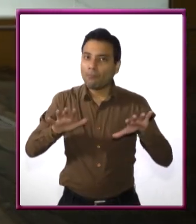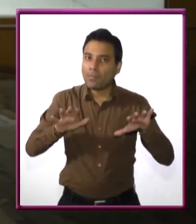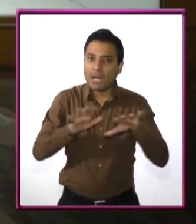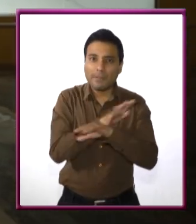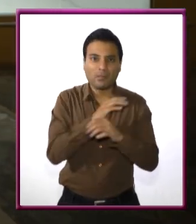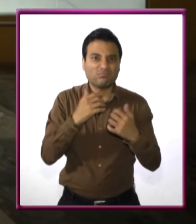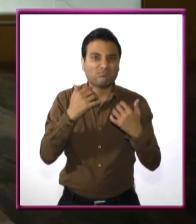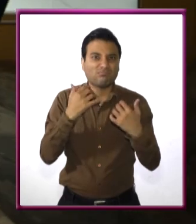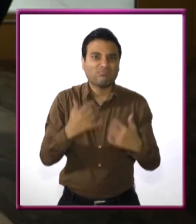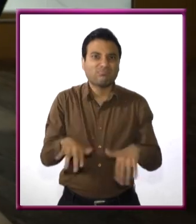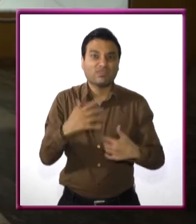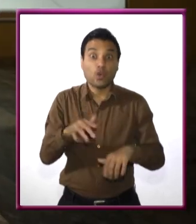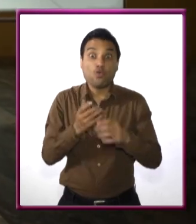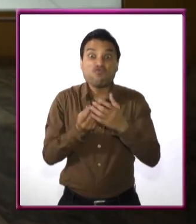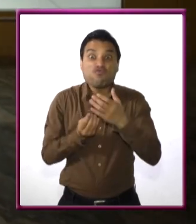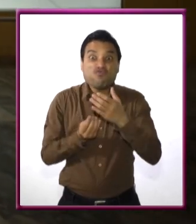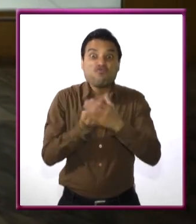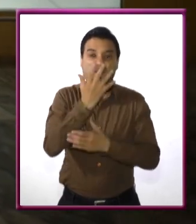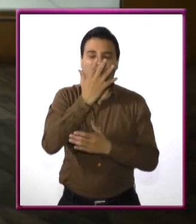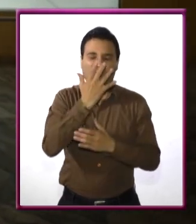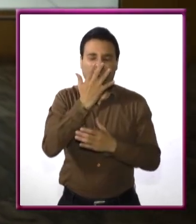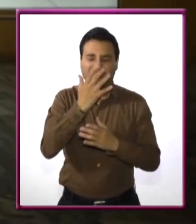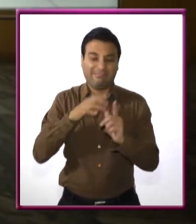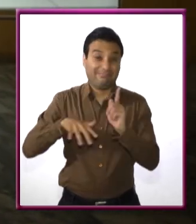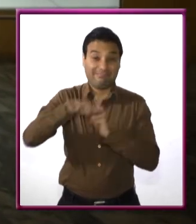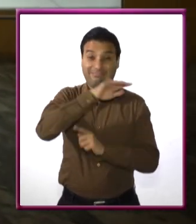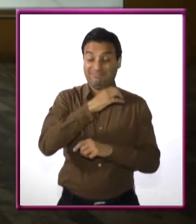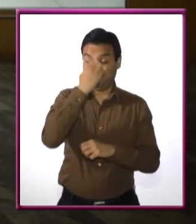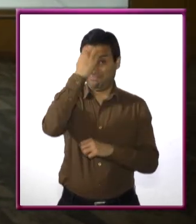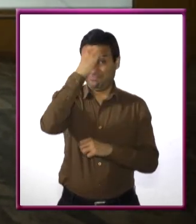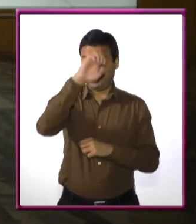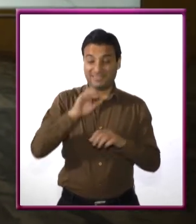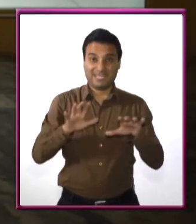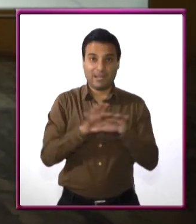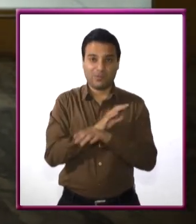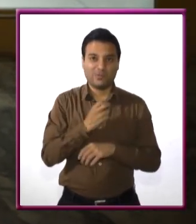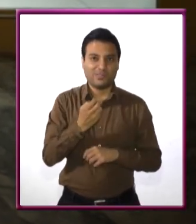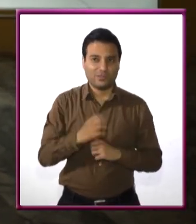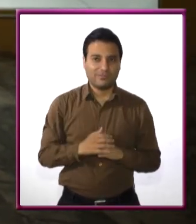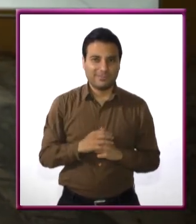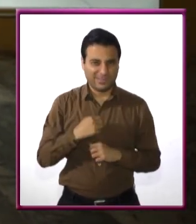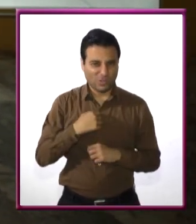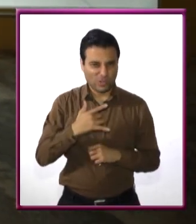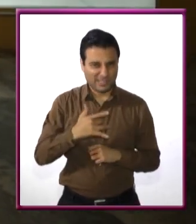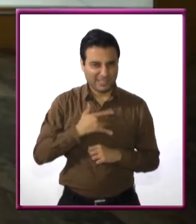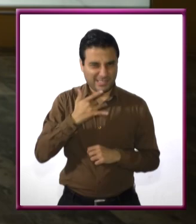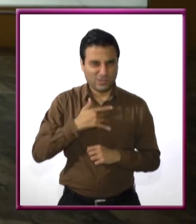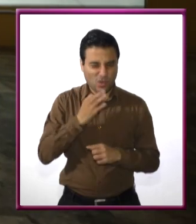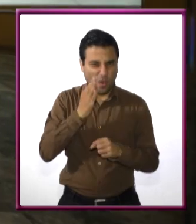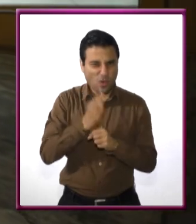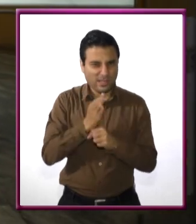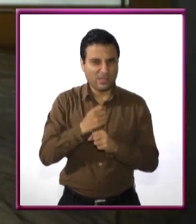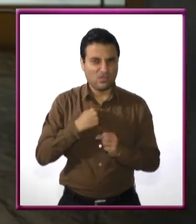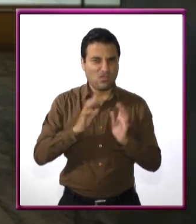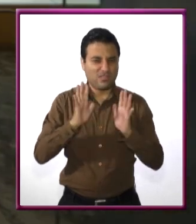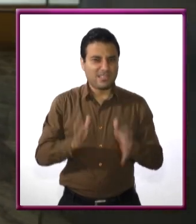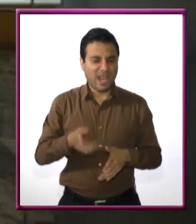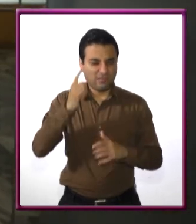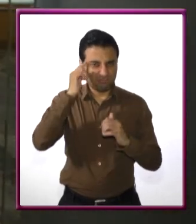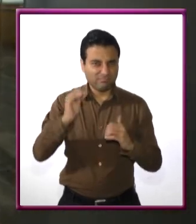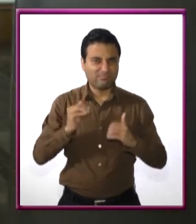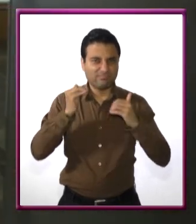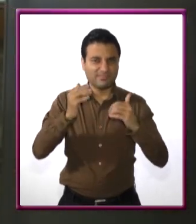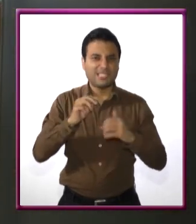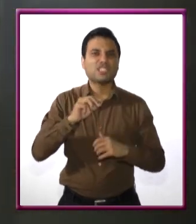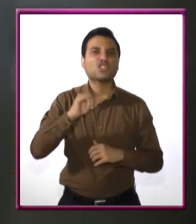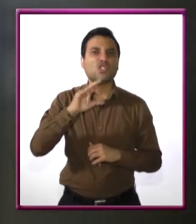y construyó todo un parque de diversiones encima. Dimara, como que siento que en este programa me volví más adulto.